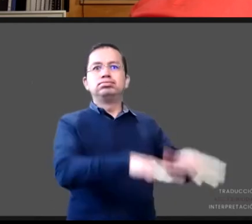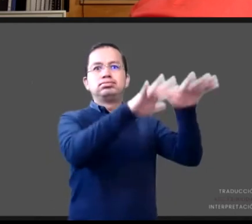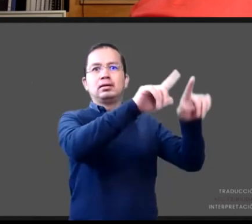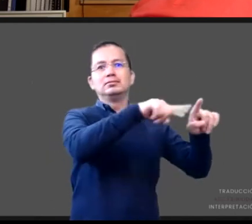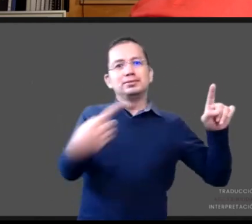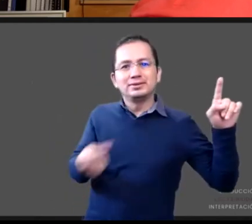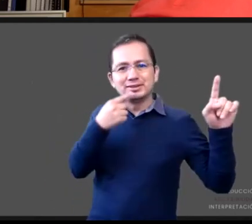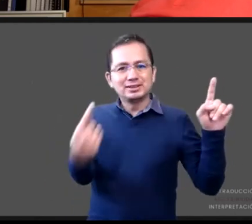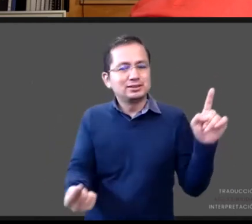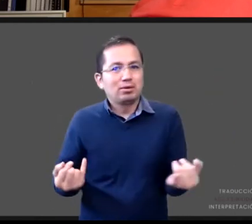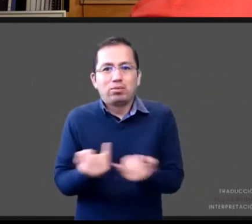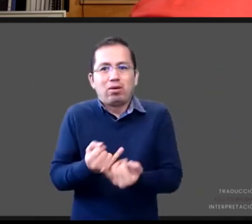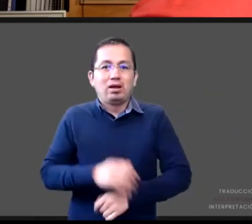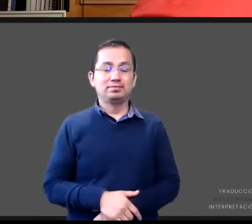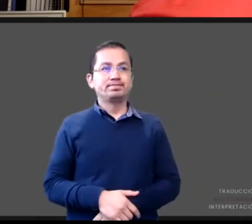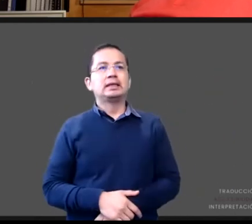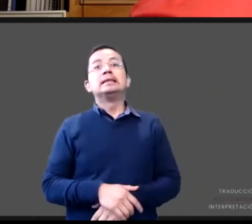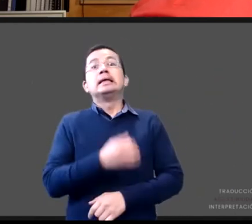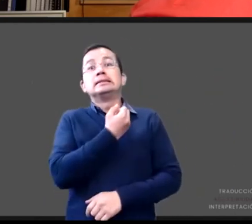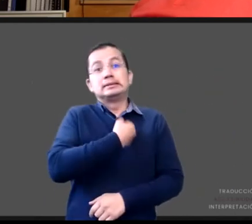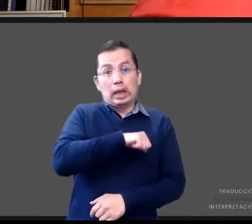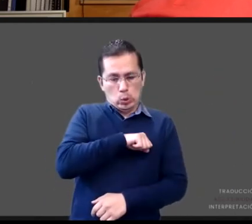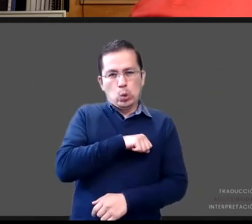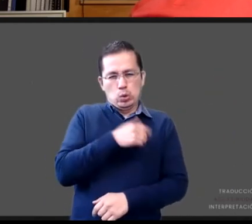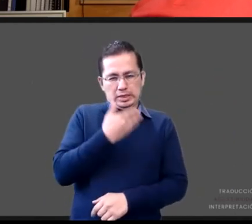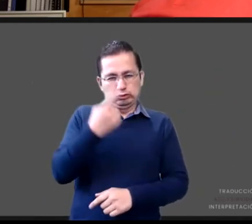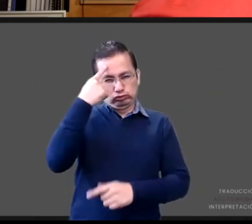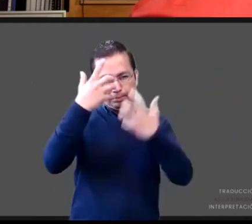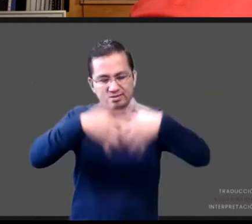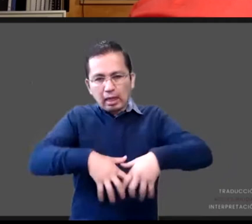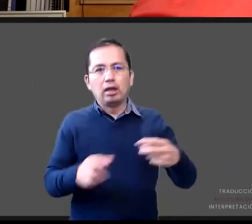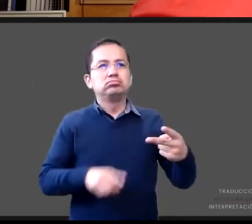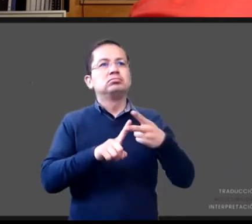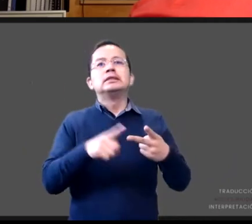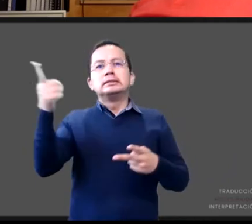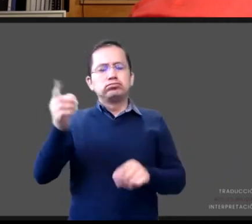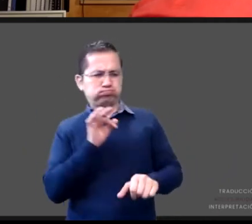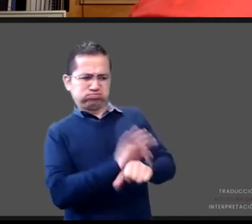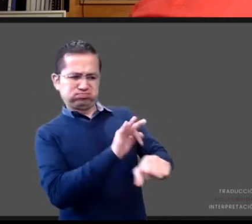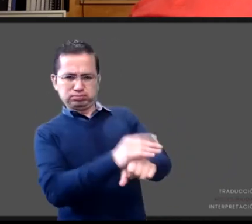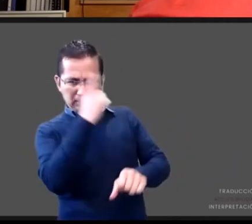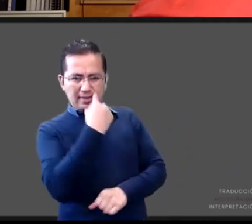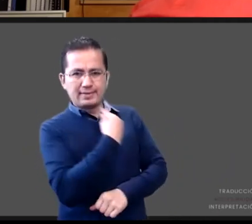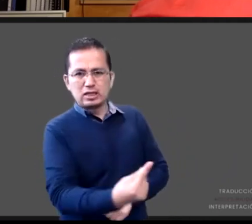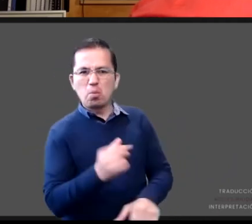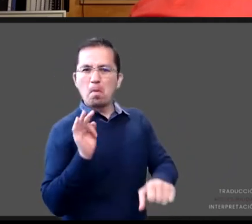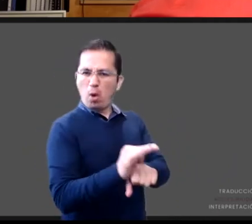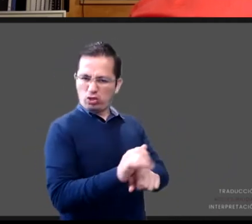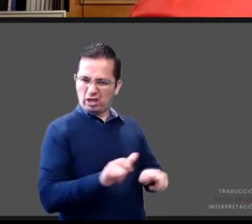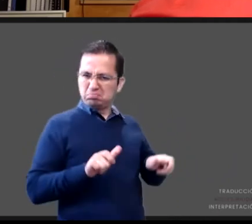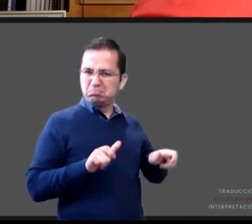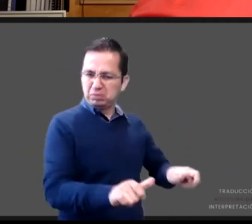educación socioemocional y mecanismos de atención y protección en todos los lugares del país. Porque aunque las violencias